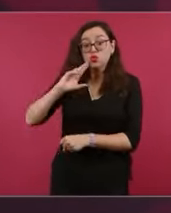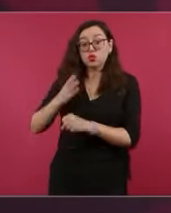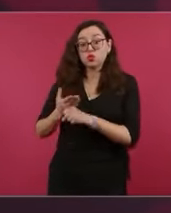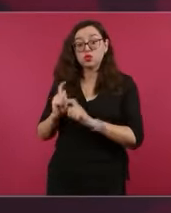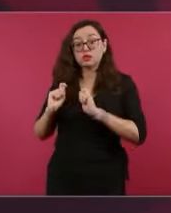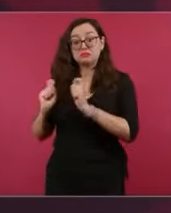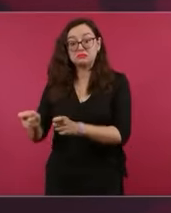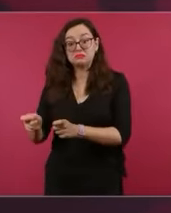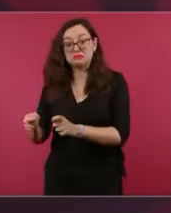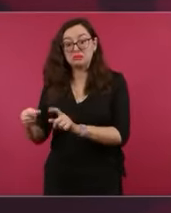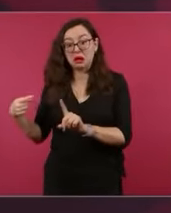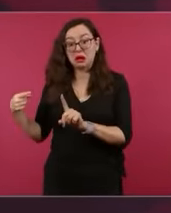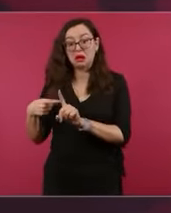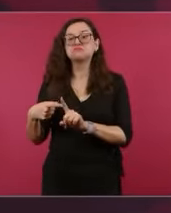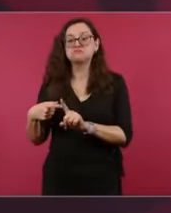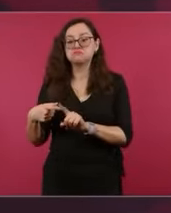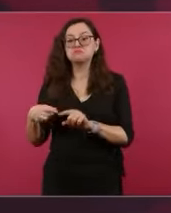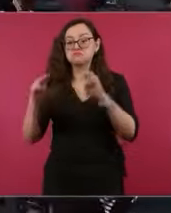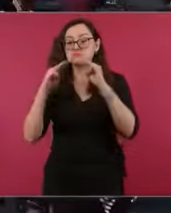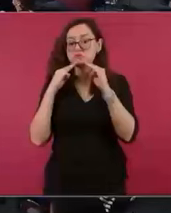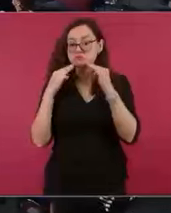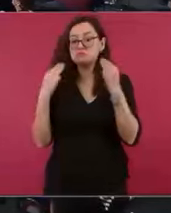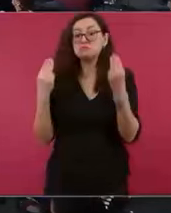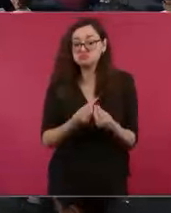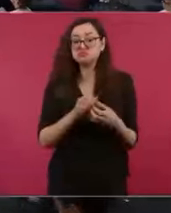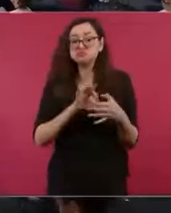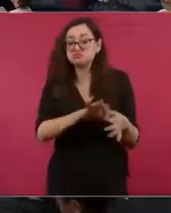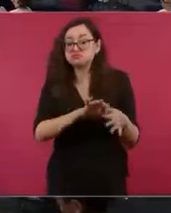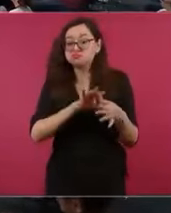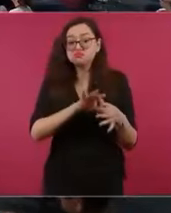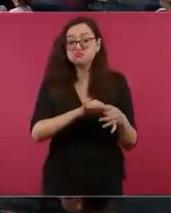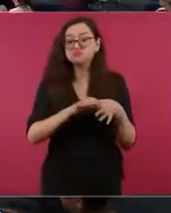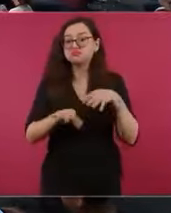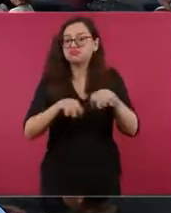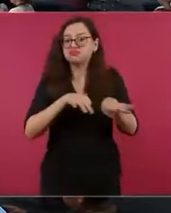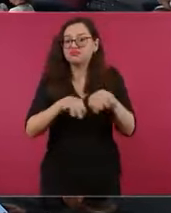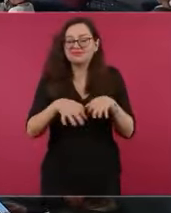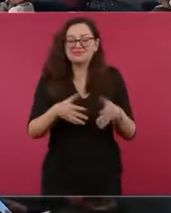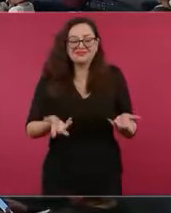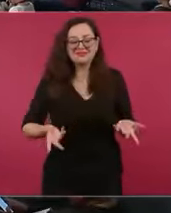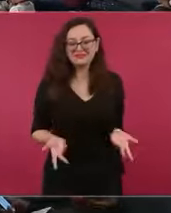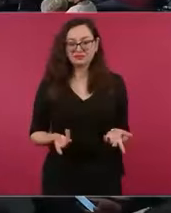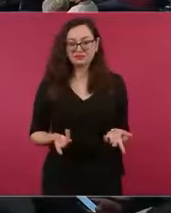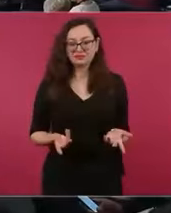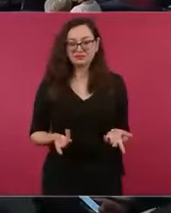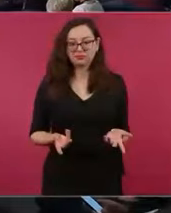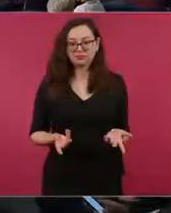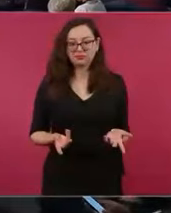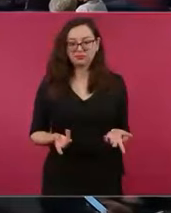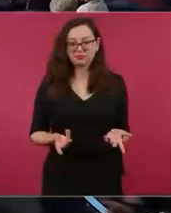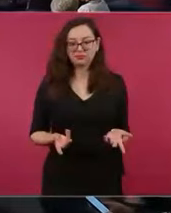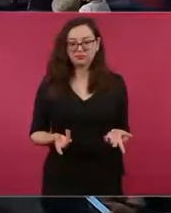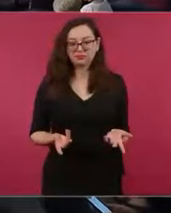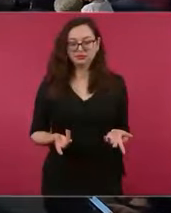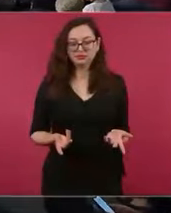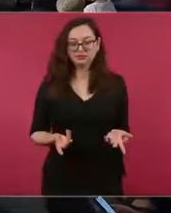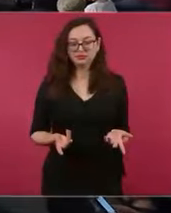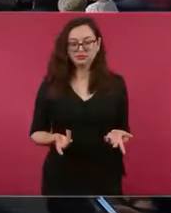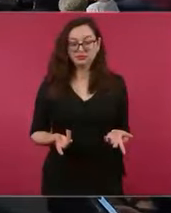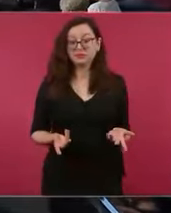franca, abierta alianza con la delincuencia organizada. Claro que se